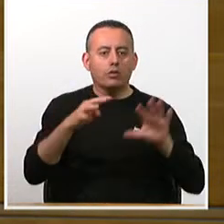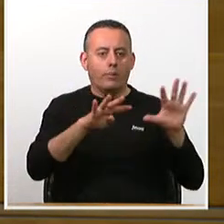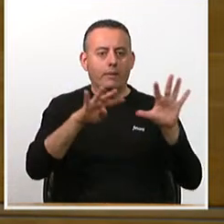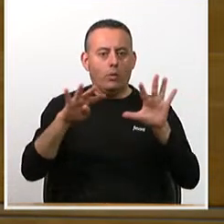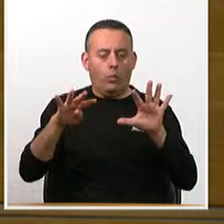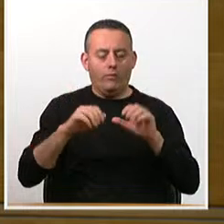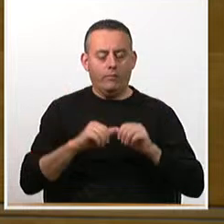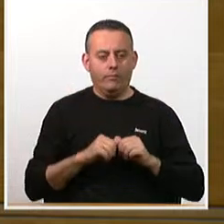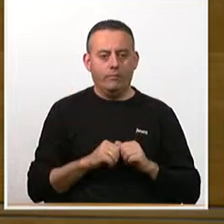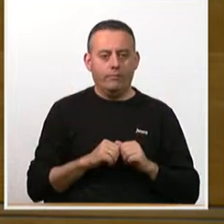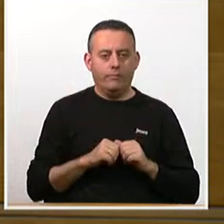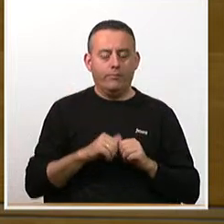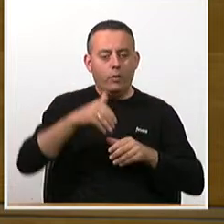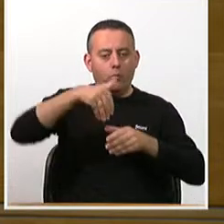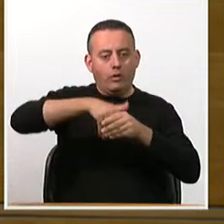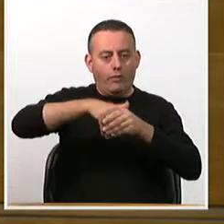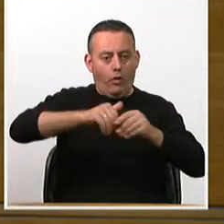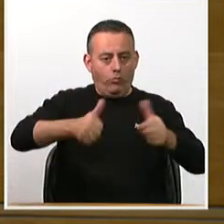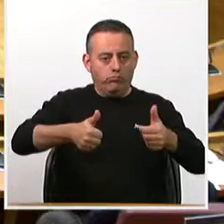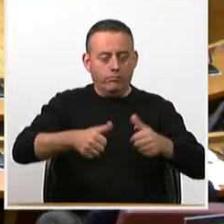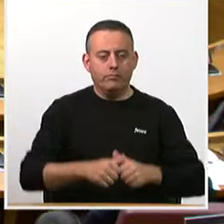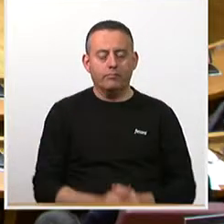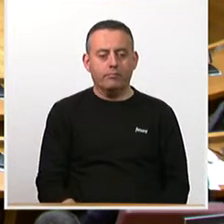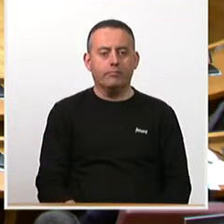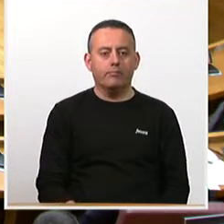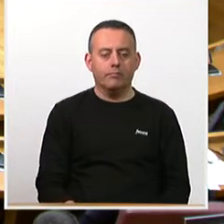11599 comienza la